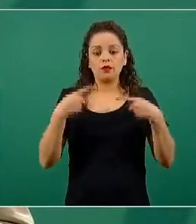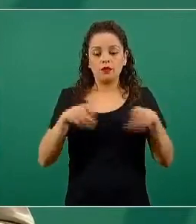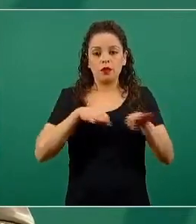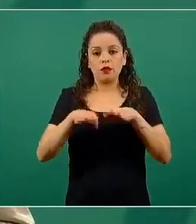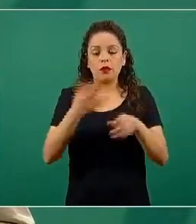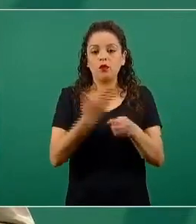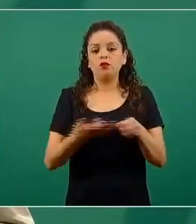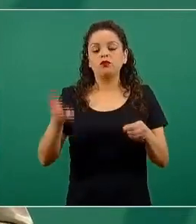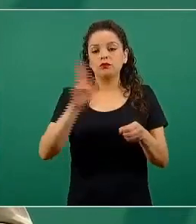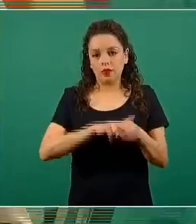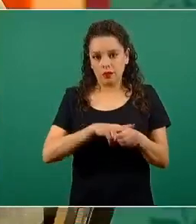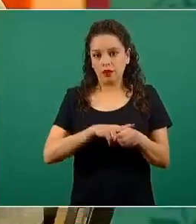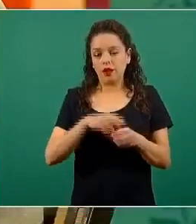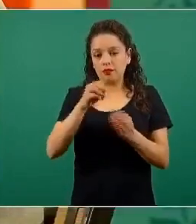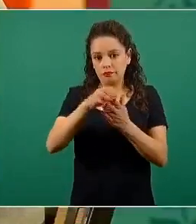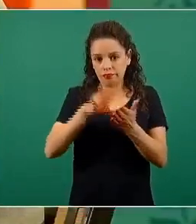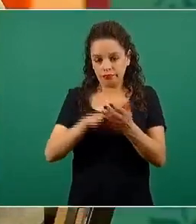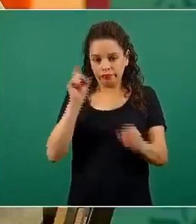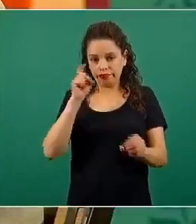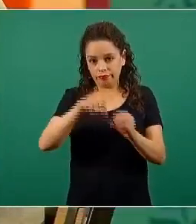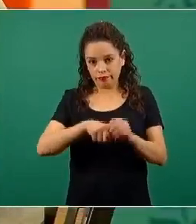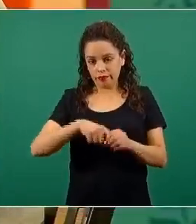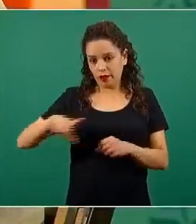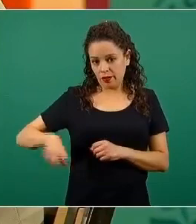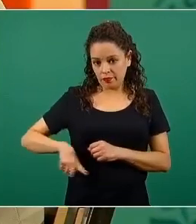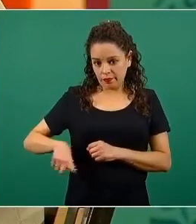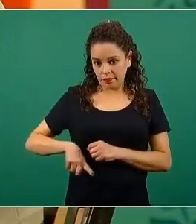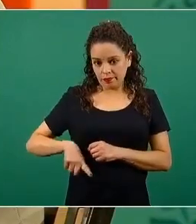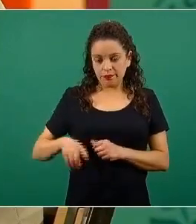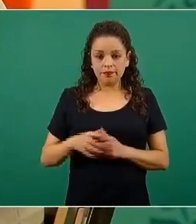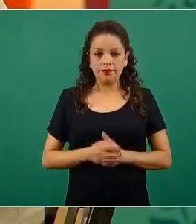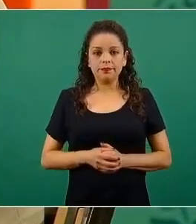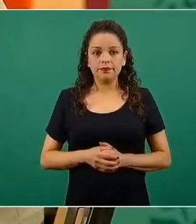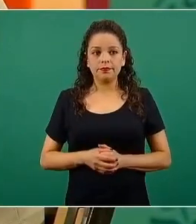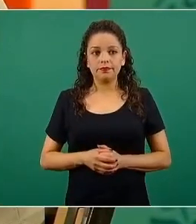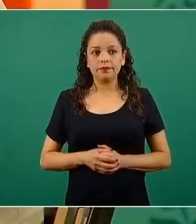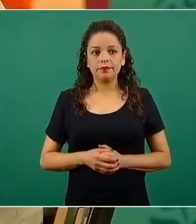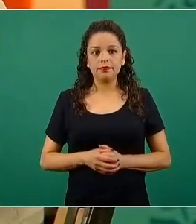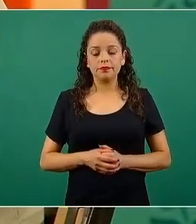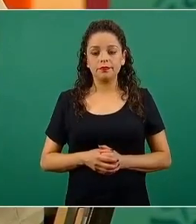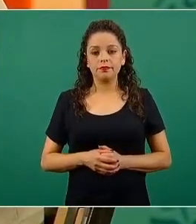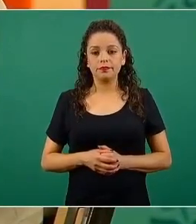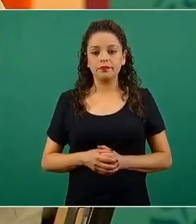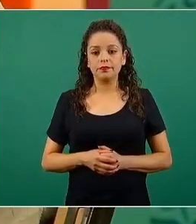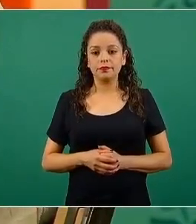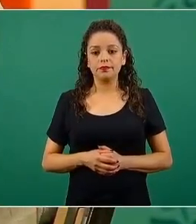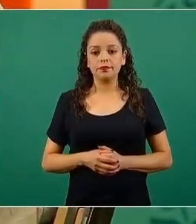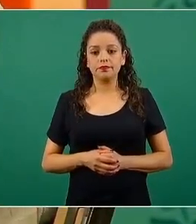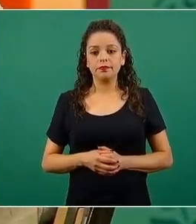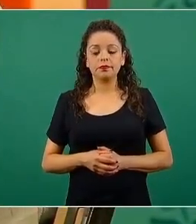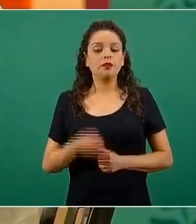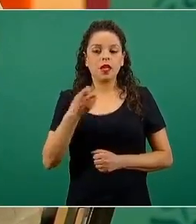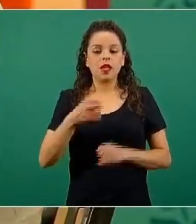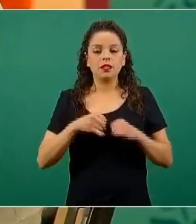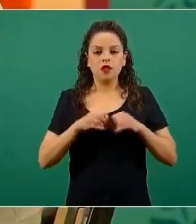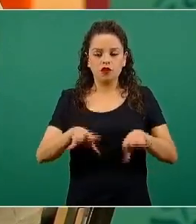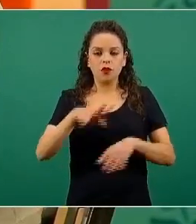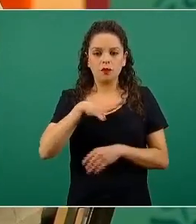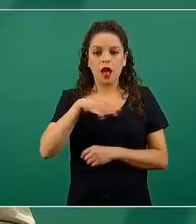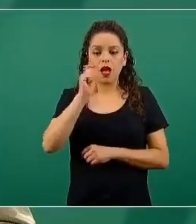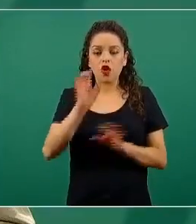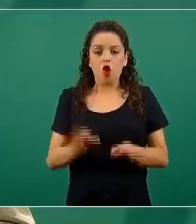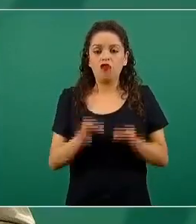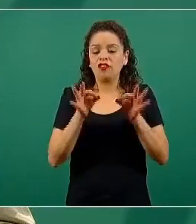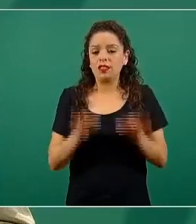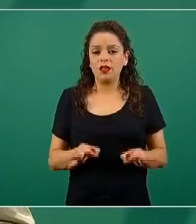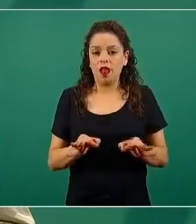salud adscrito a instituciones públicas. Esa es la estimación inicial que tenemos con base en la información oficial